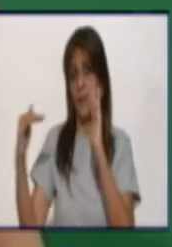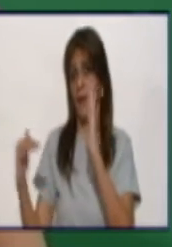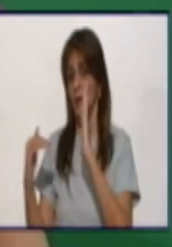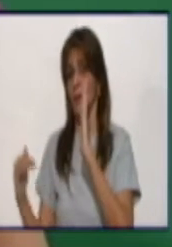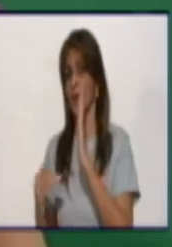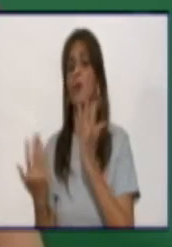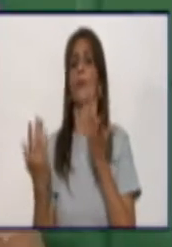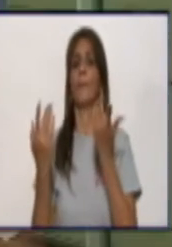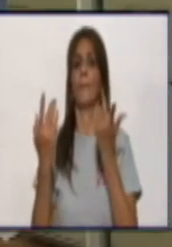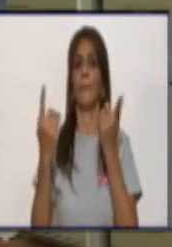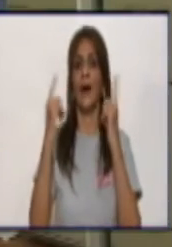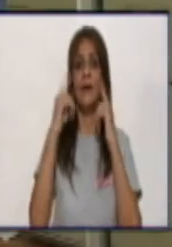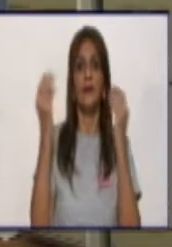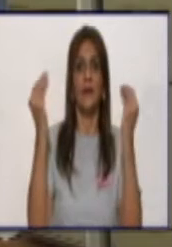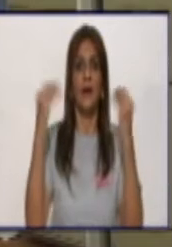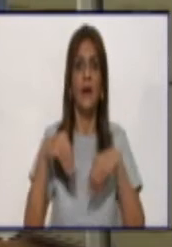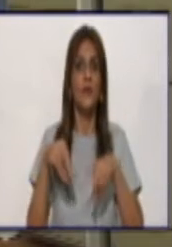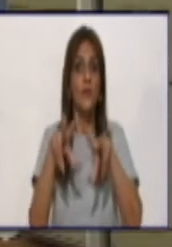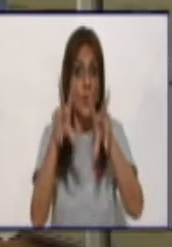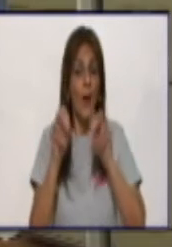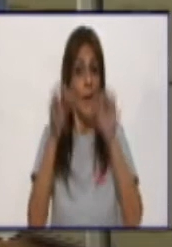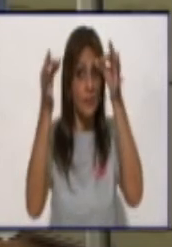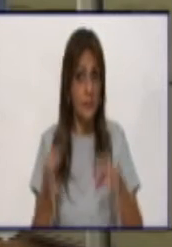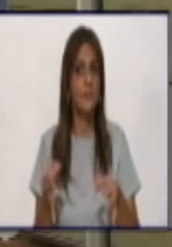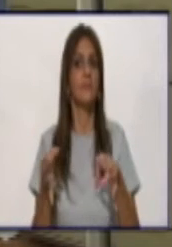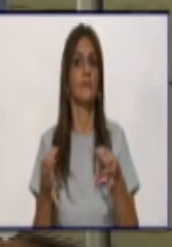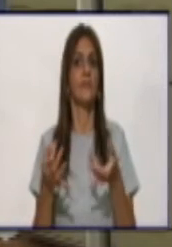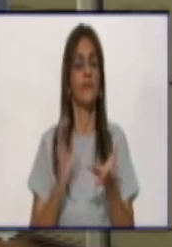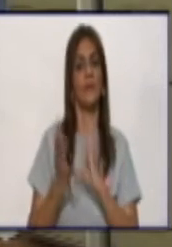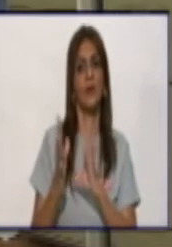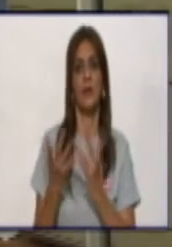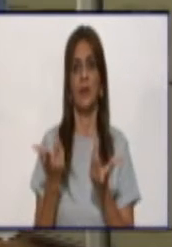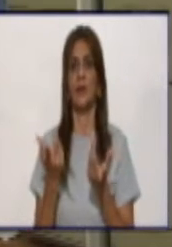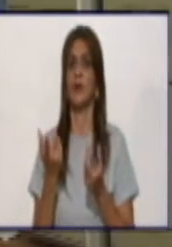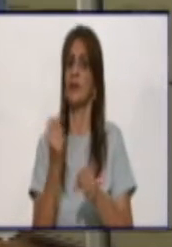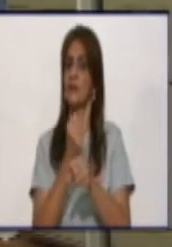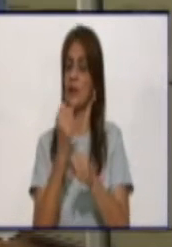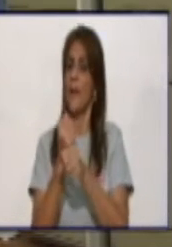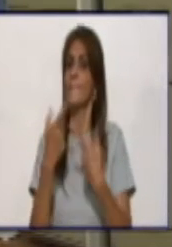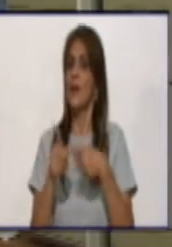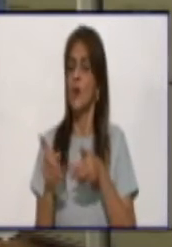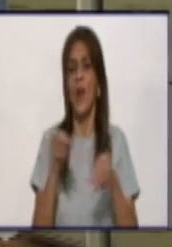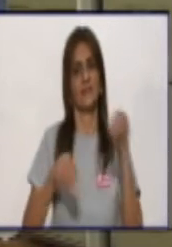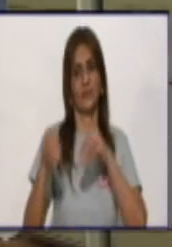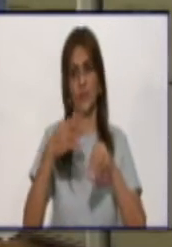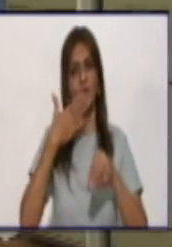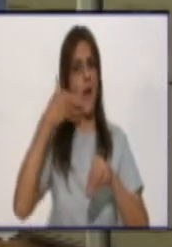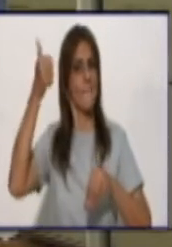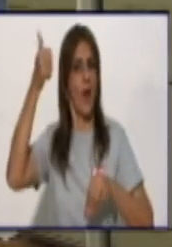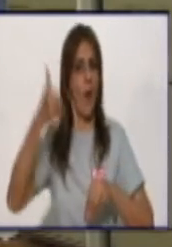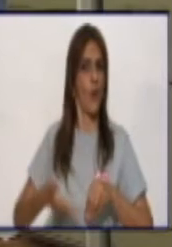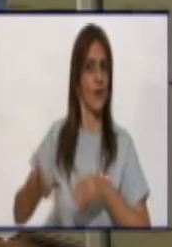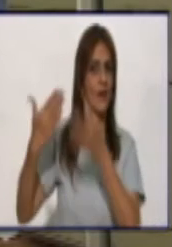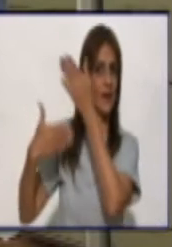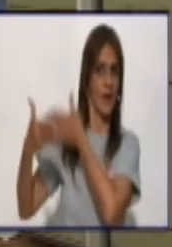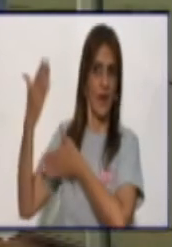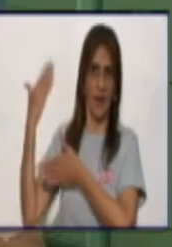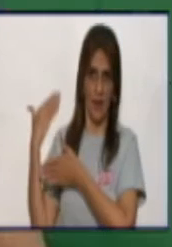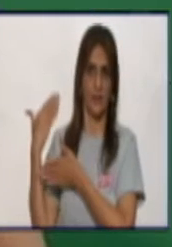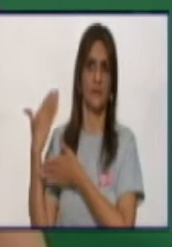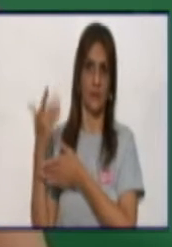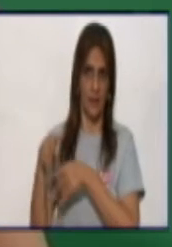verdadera normalidad pero si evidentemente la situación es mucho más favorable en cuanto a la circulación